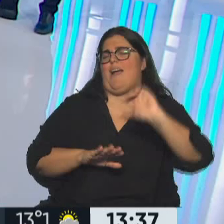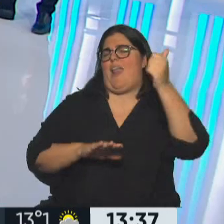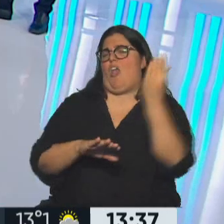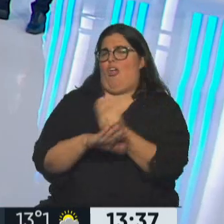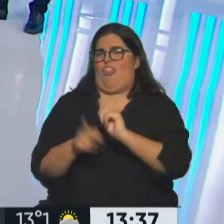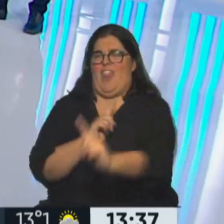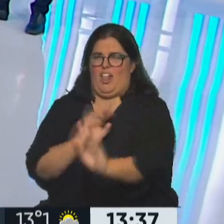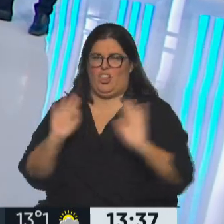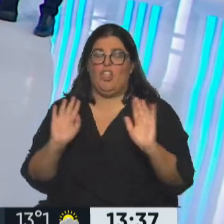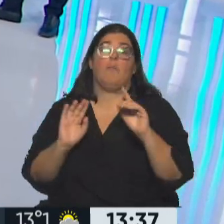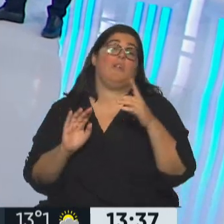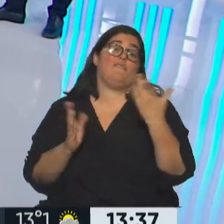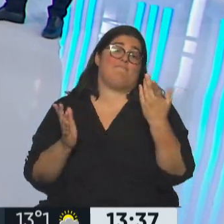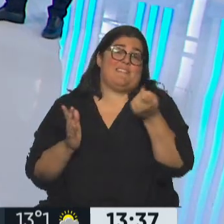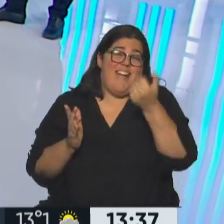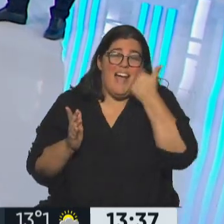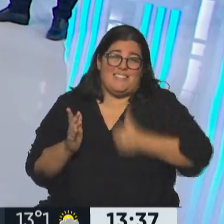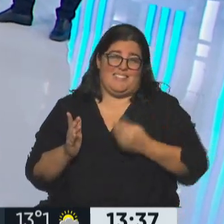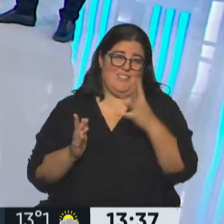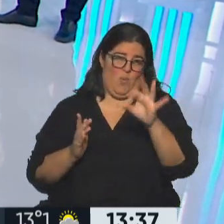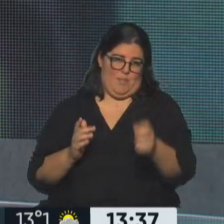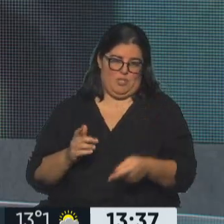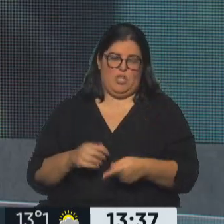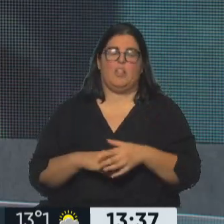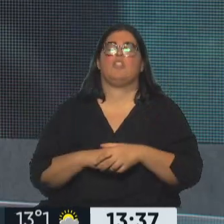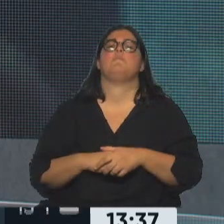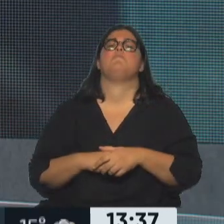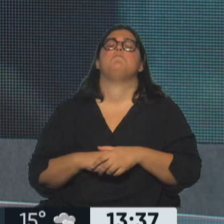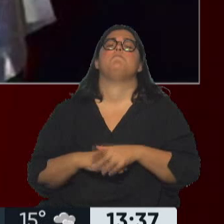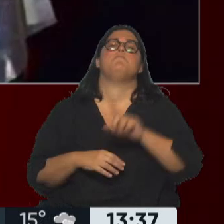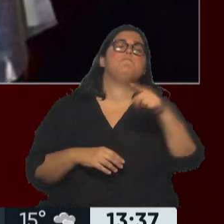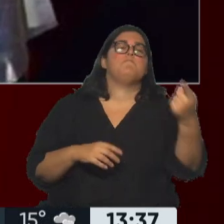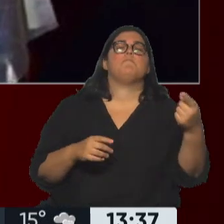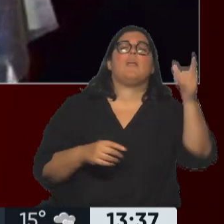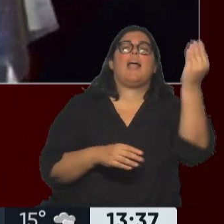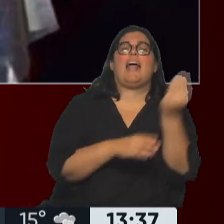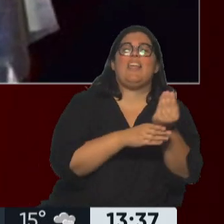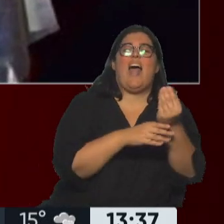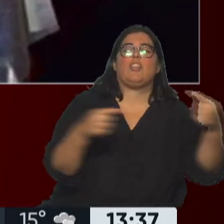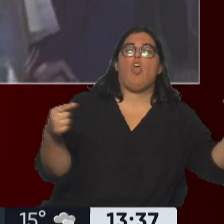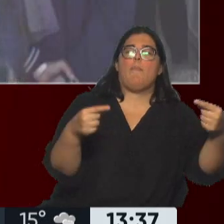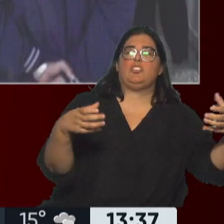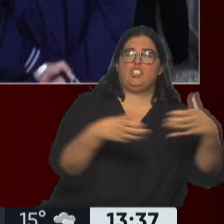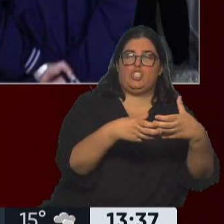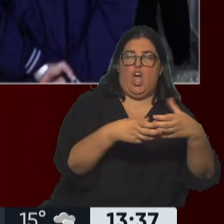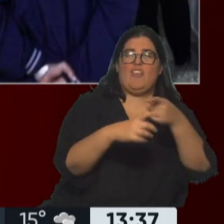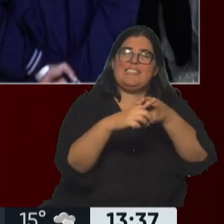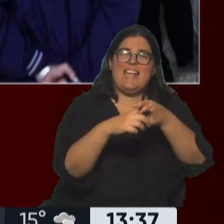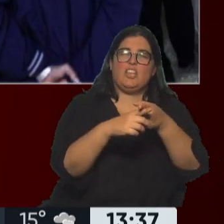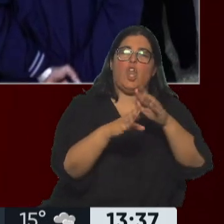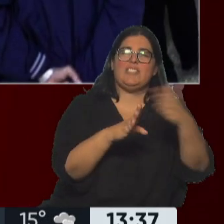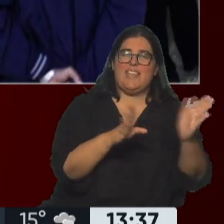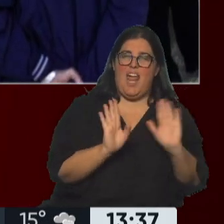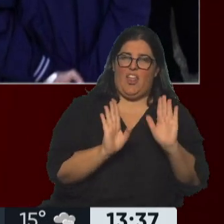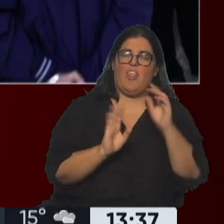elección. Y vimos en esta semana que pasó un discurso más errático del candidato de oposición, candidato de centro-izquierda, que inclusive ahora